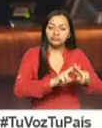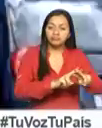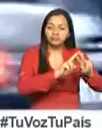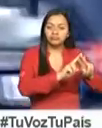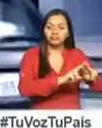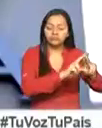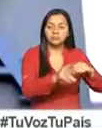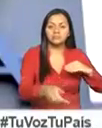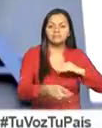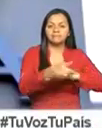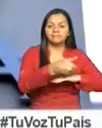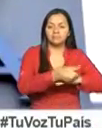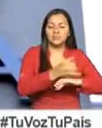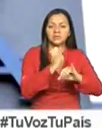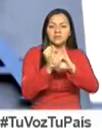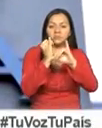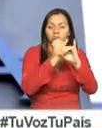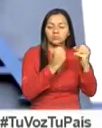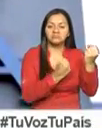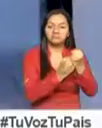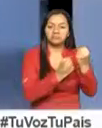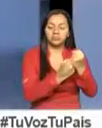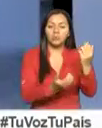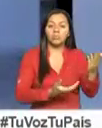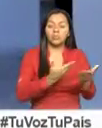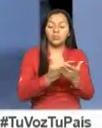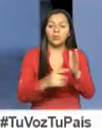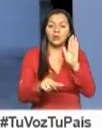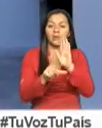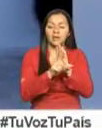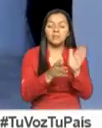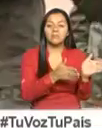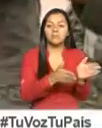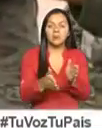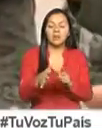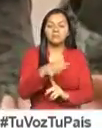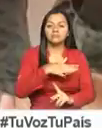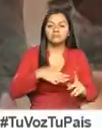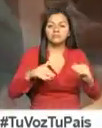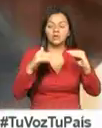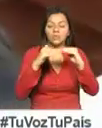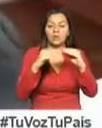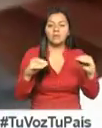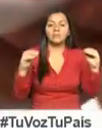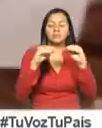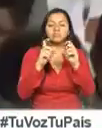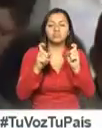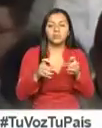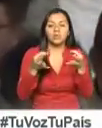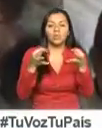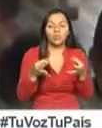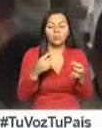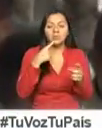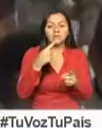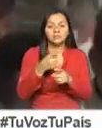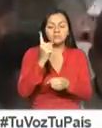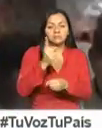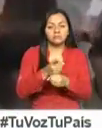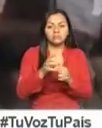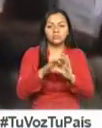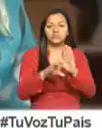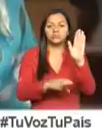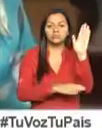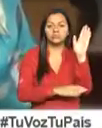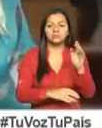del país. La propuesta legal pretende crear un sistema más equitativo y, sobre todo, cumplir con lo que se dispone en la